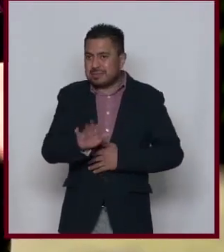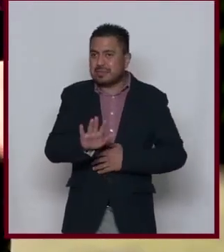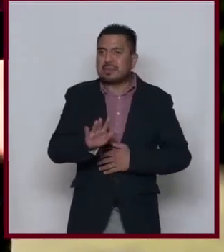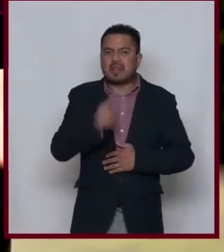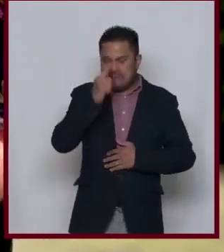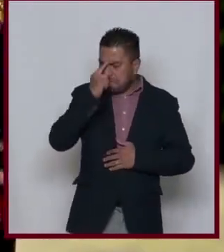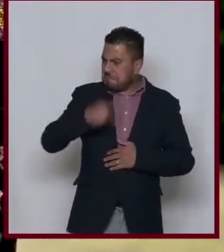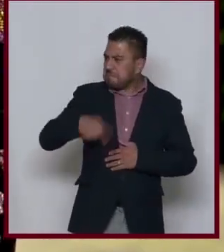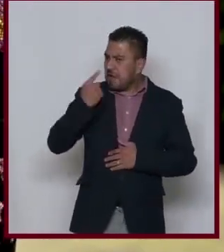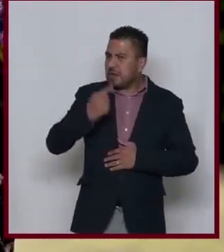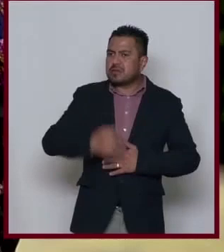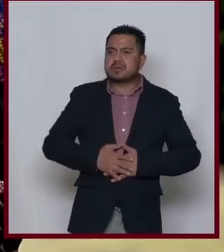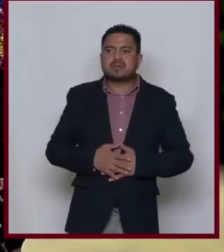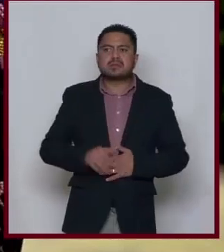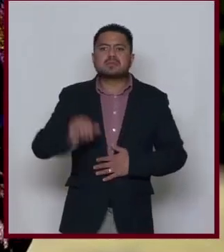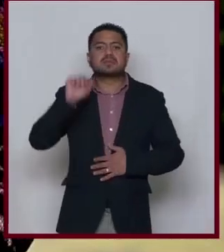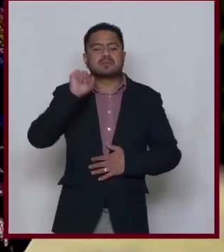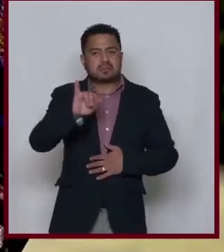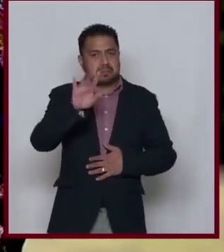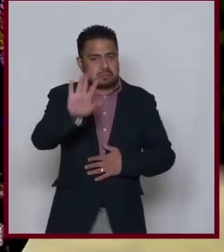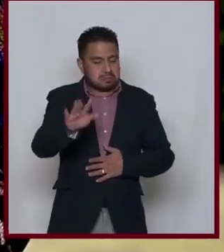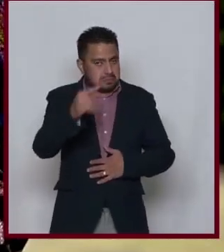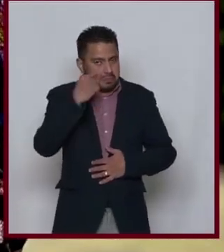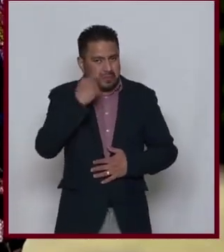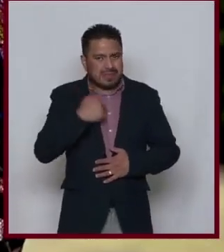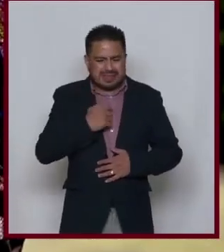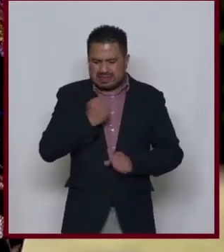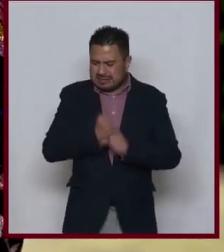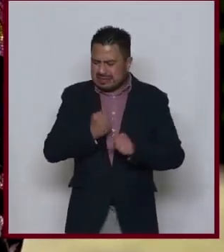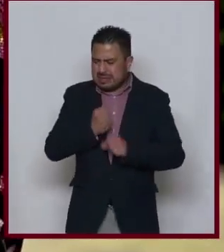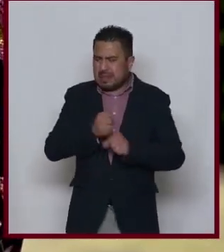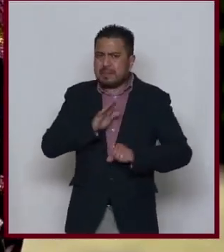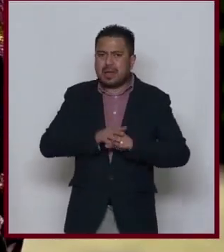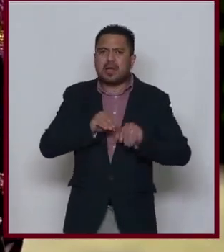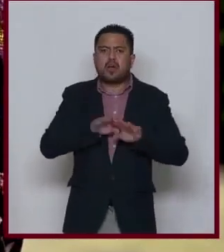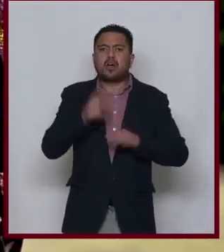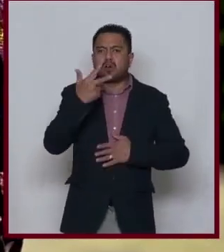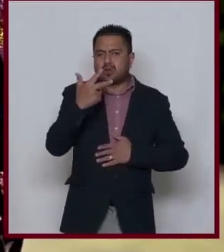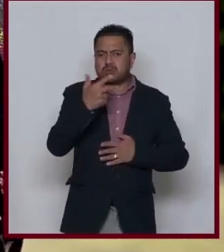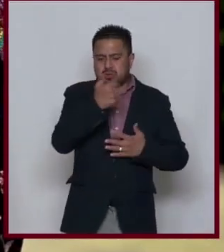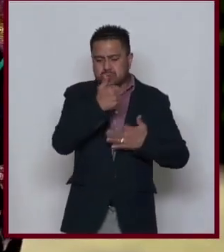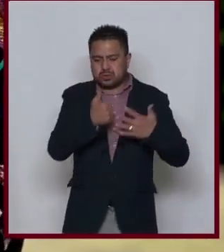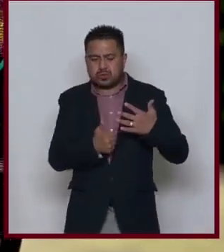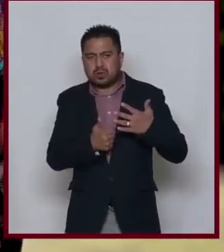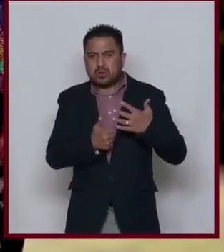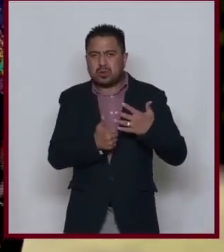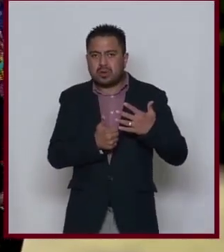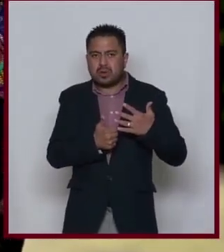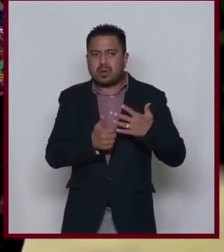Está fácil. Sí, a ver, yo quiero intentar repartir 8 golpes en 4 segundos.